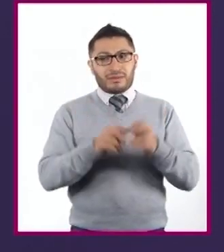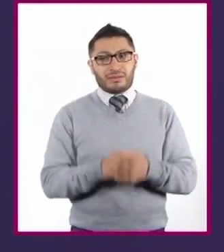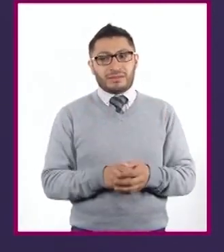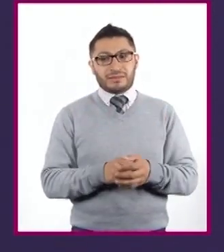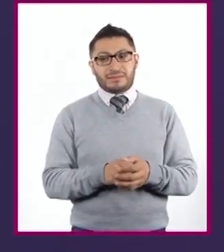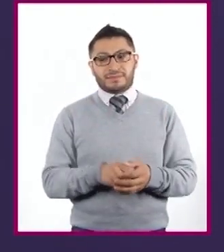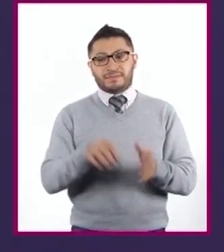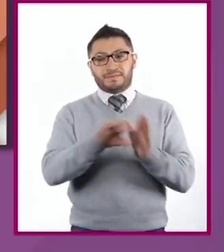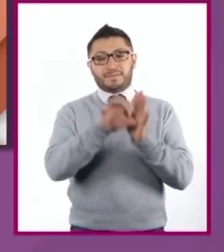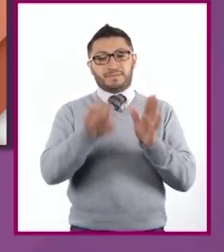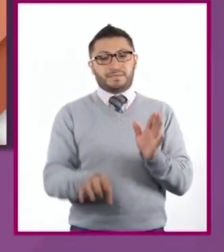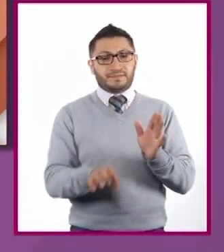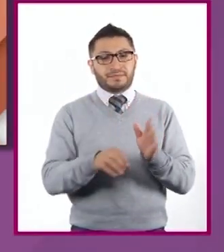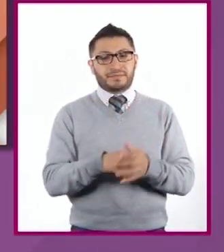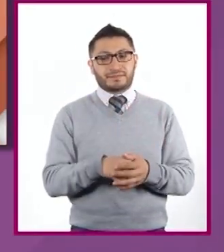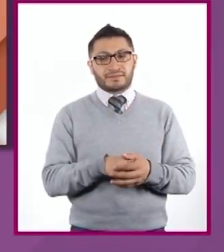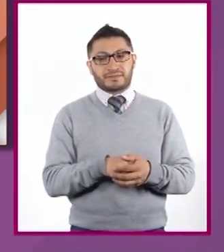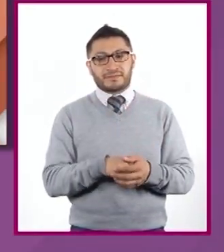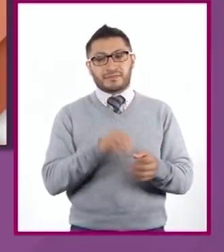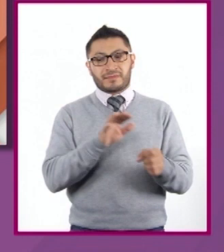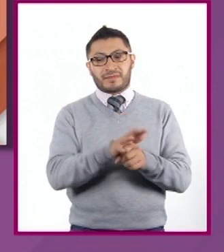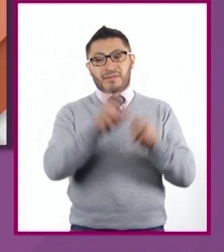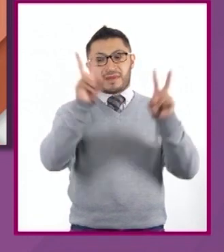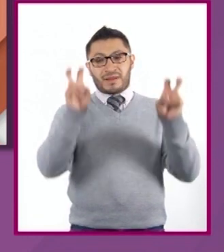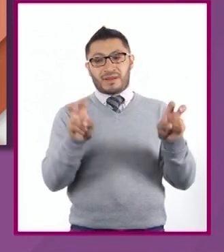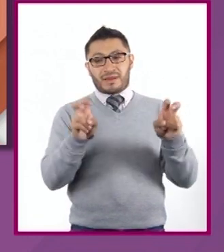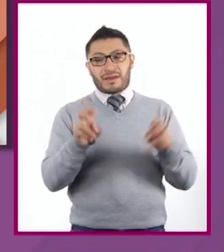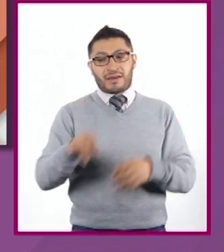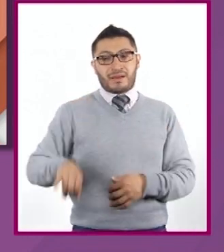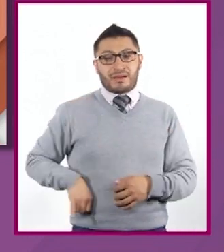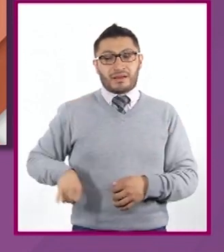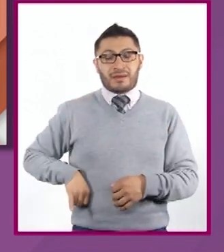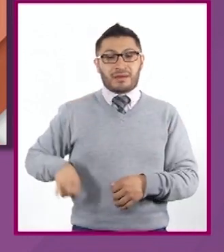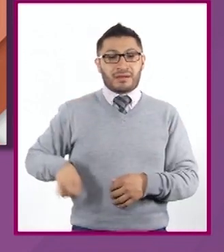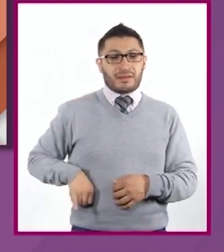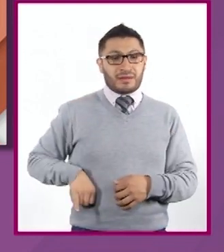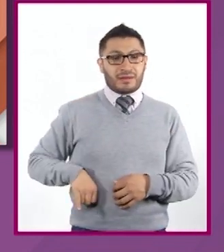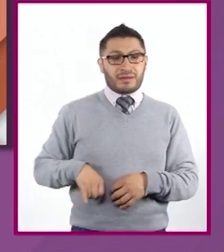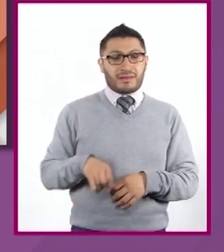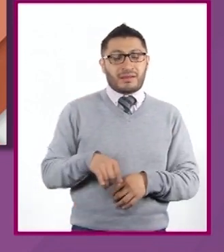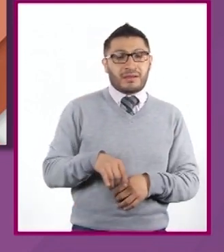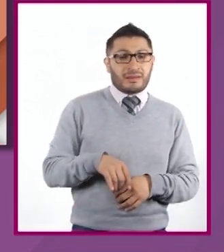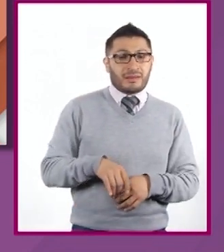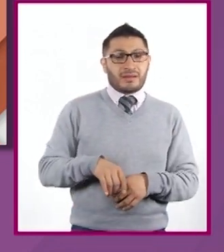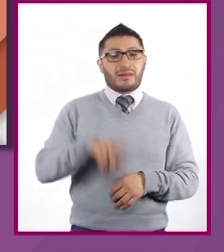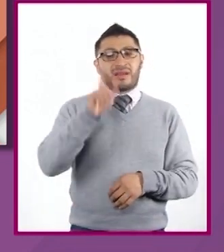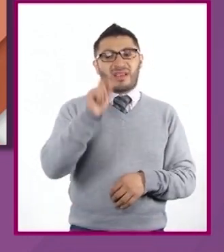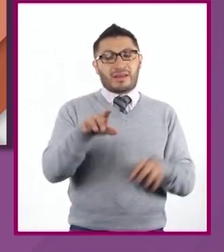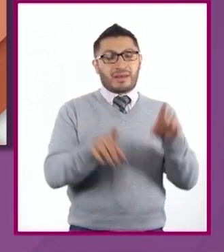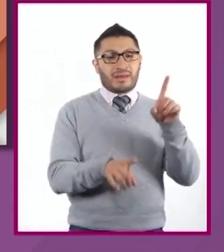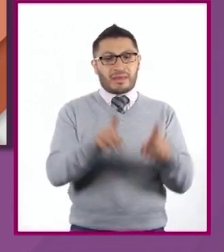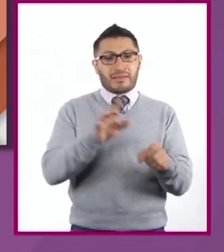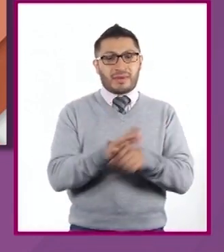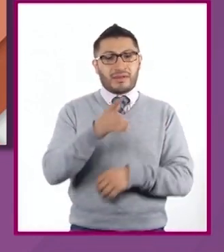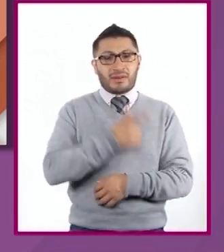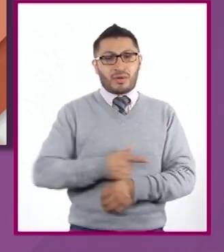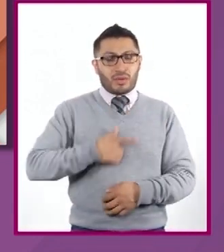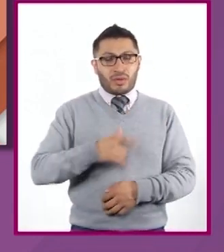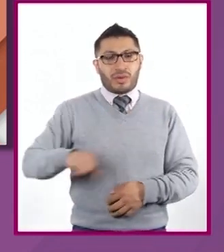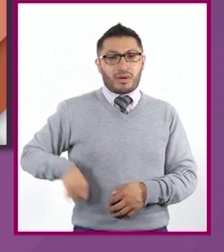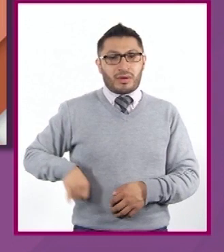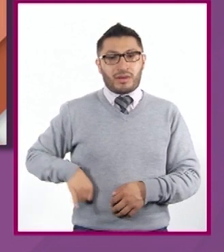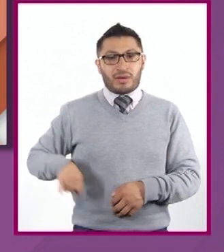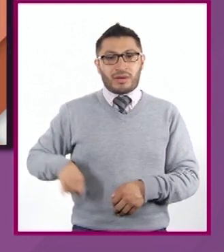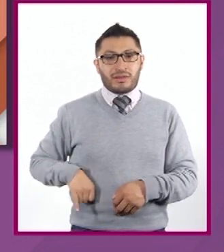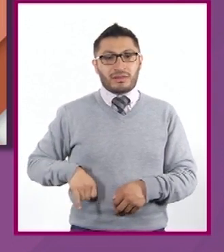Como por ejemplo, ¿qué temas les interesan? Es decir, dependiendo de sus gustos e intereses, pueden identificar